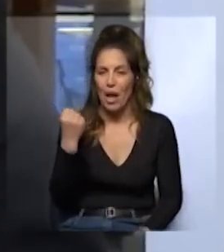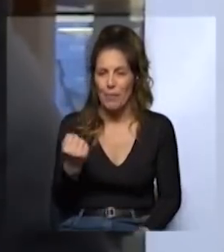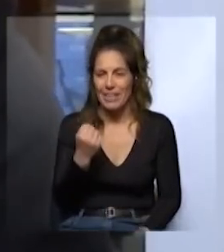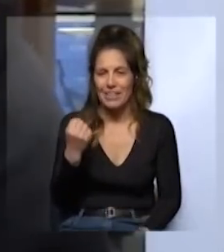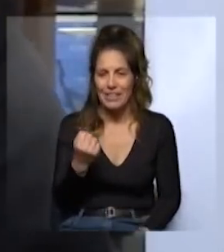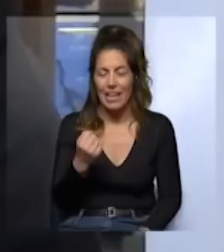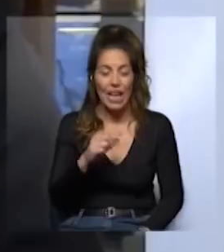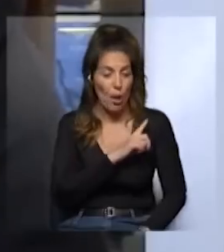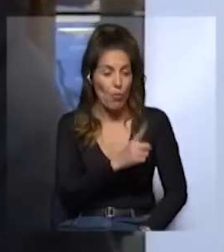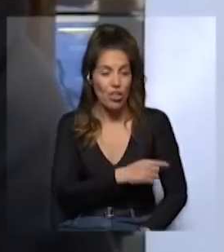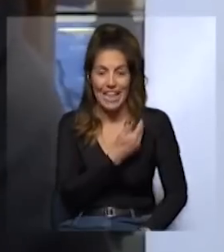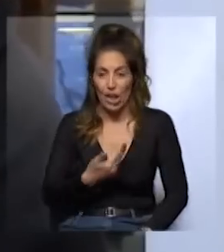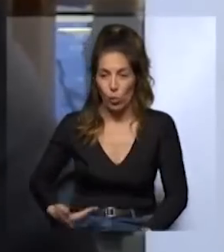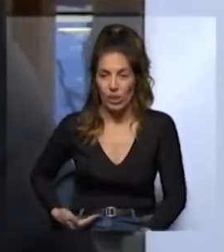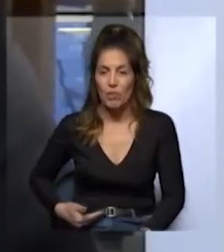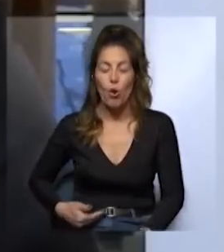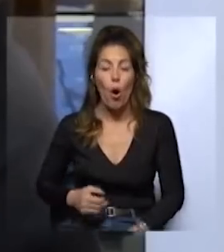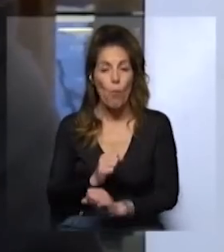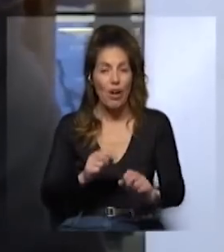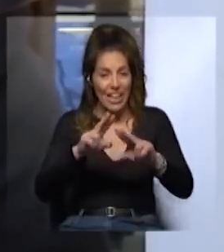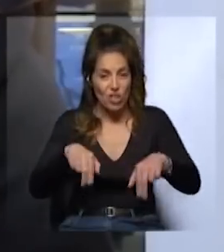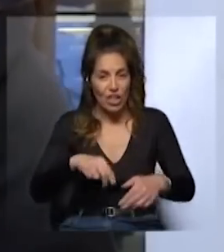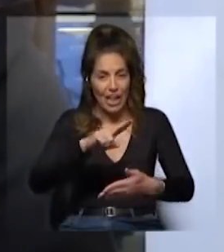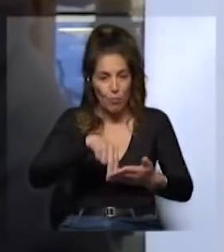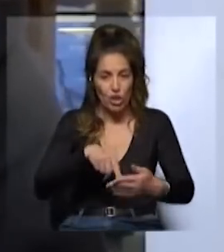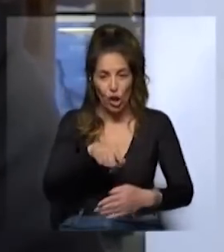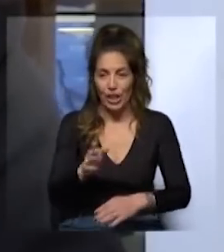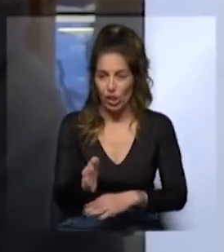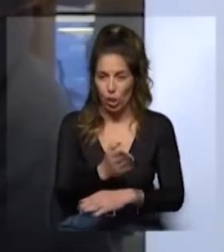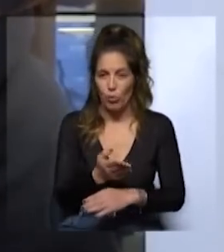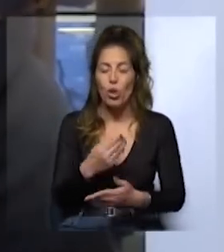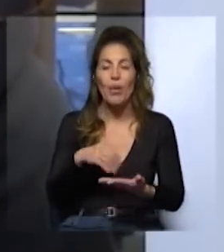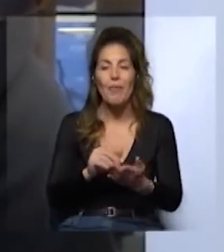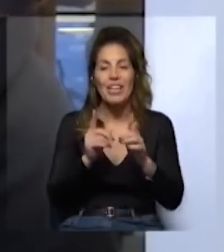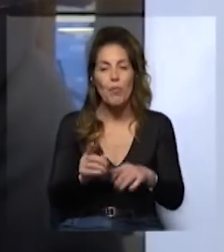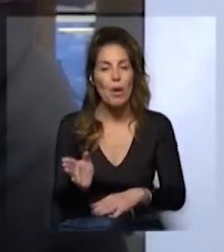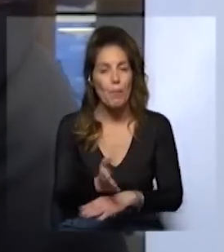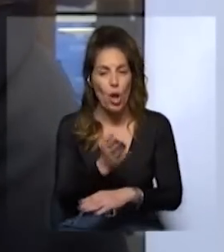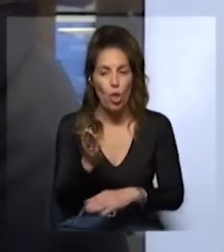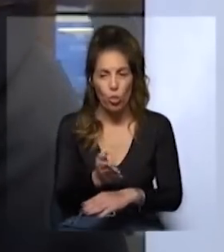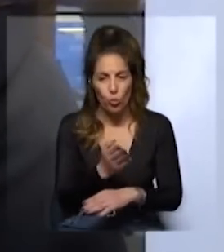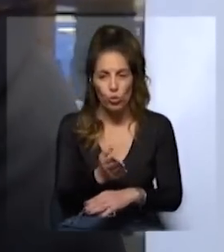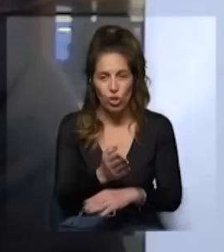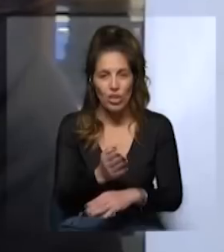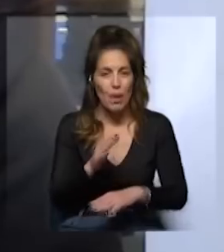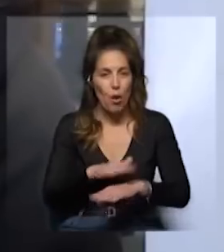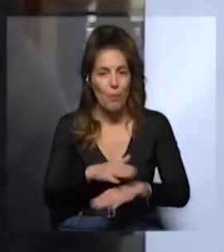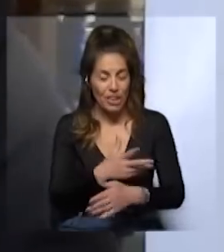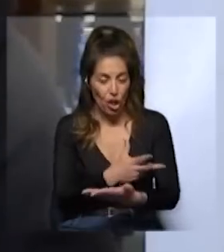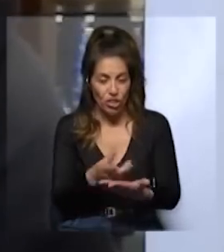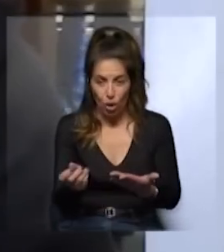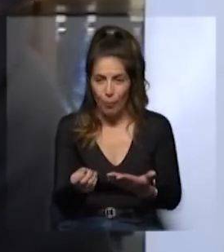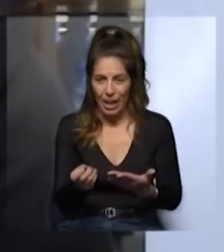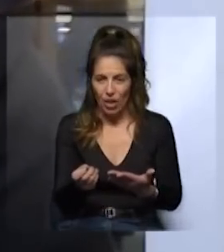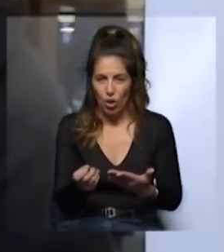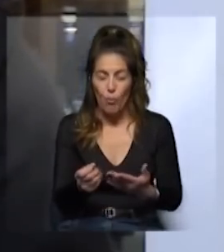el poder ejecutivo tenga la iniciativa de poder exonerar de impuestos estos productos Porque además Son productos que a la hora de adquirirlos